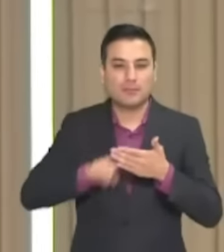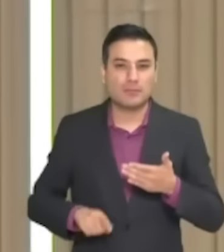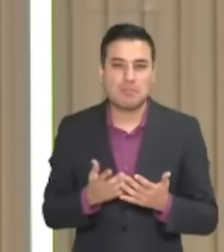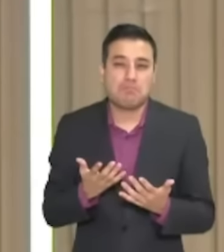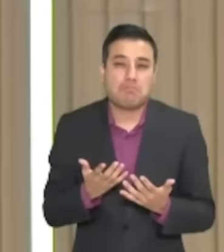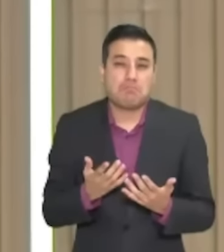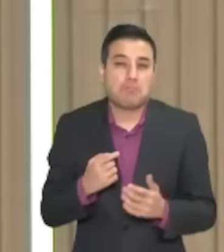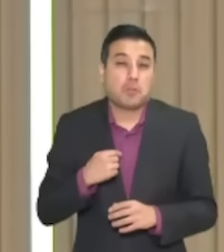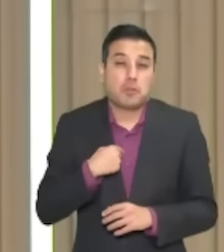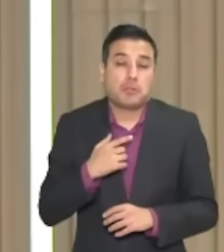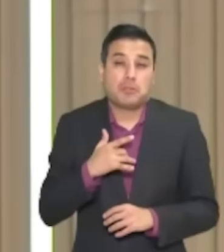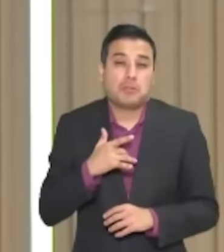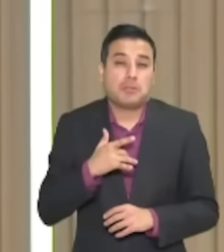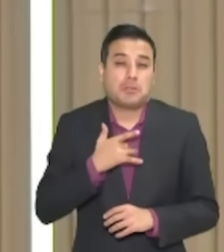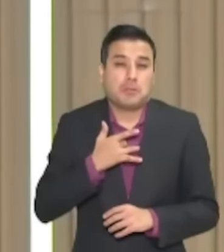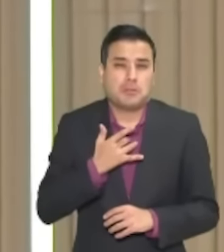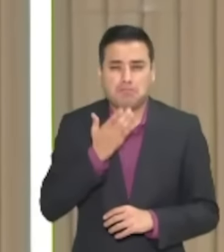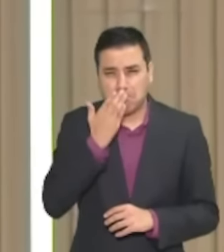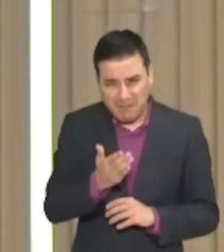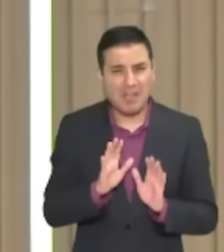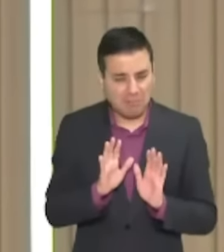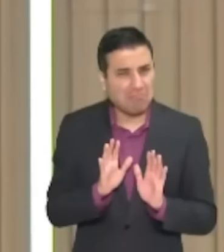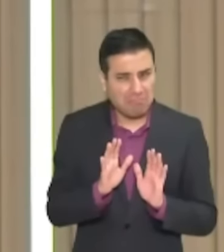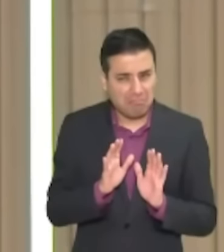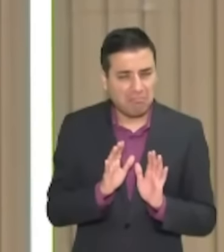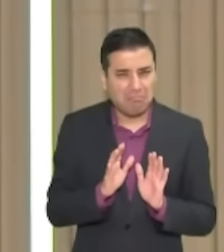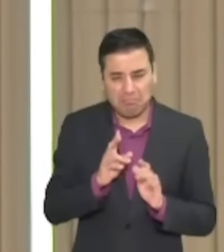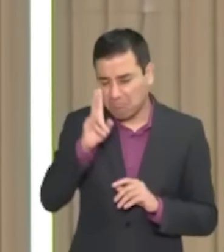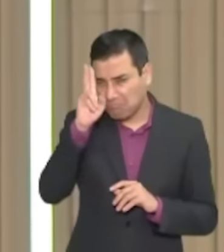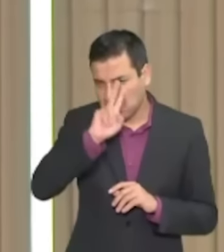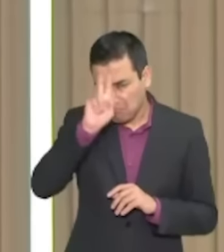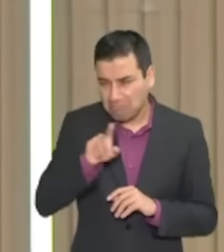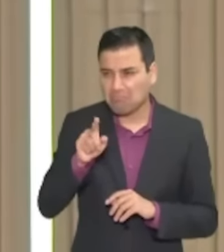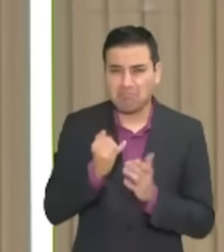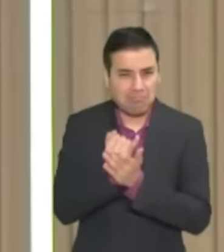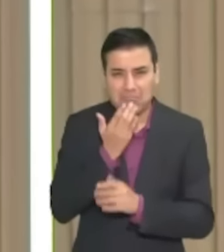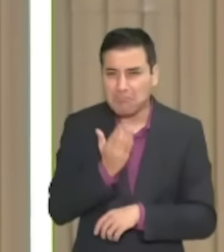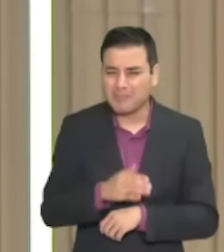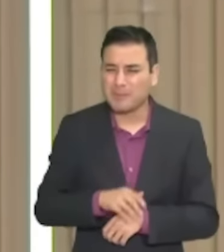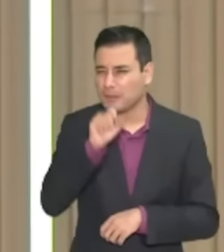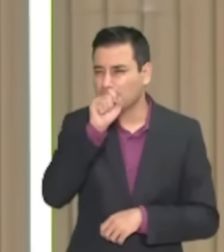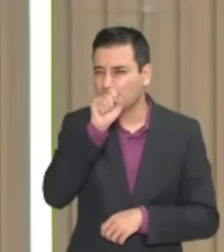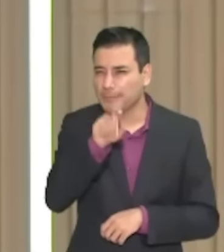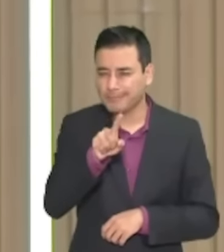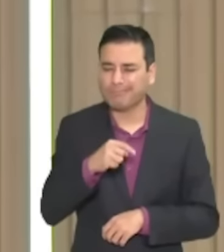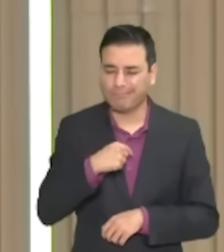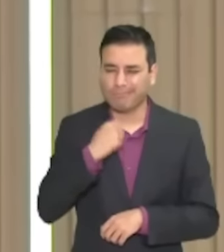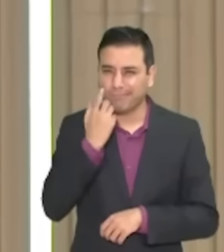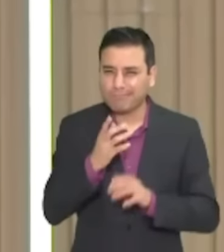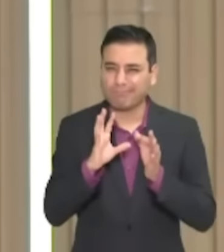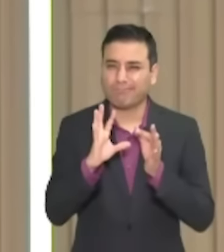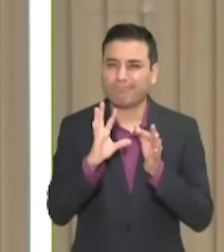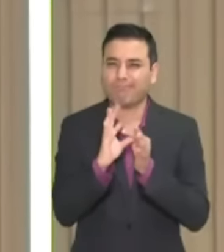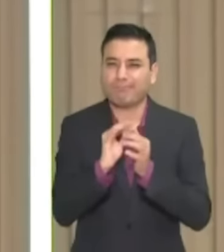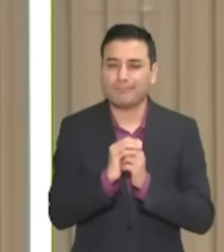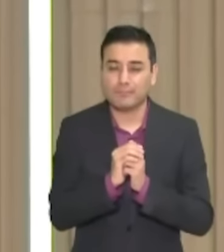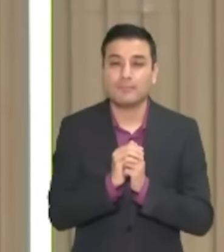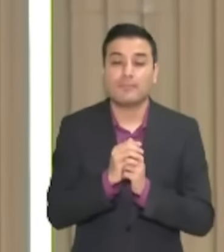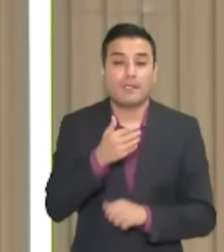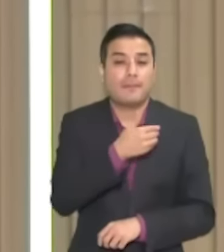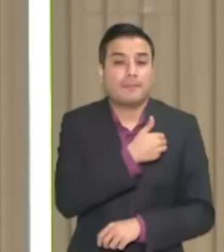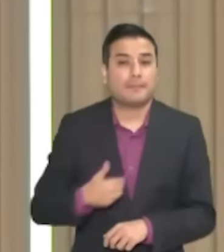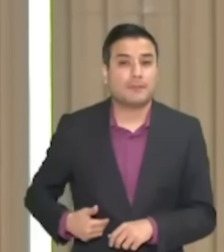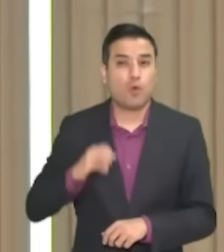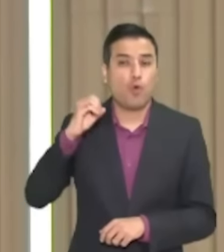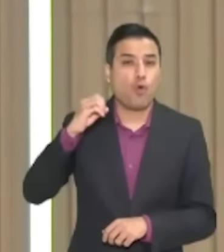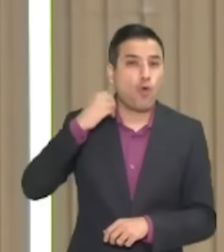me parece prudente, pero no podemos dejar pasar el hecho de que las conferencias del